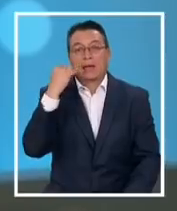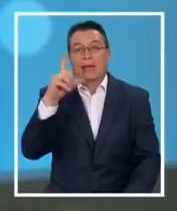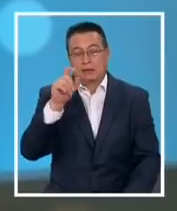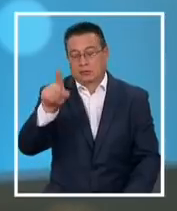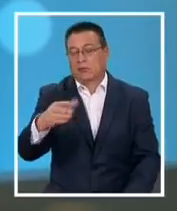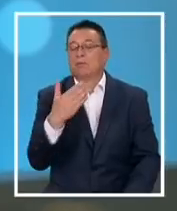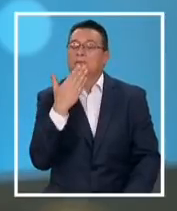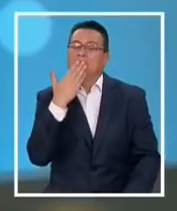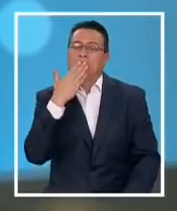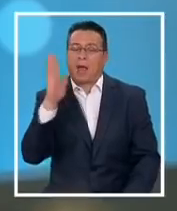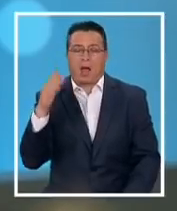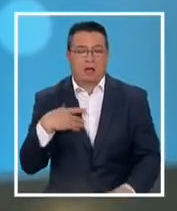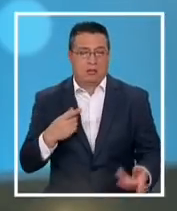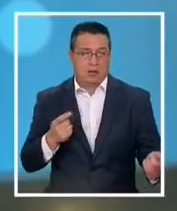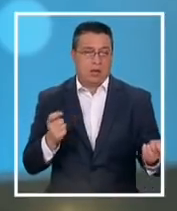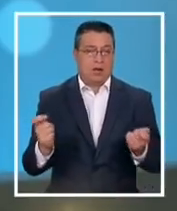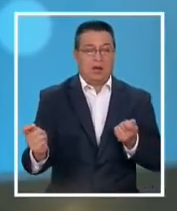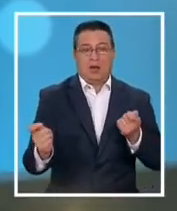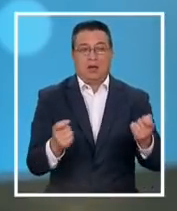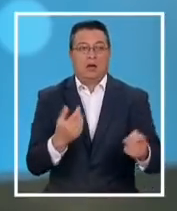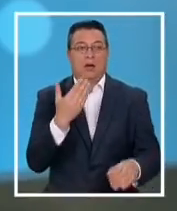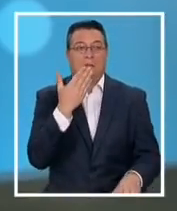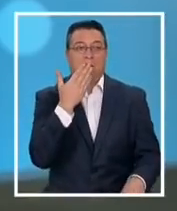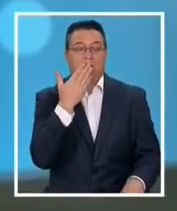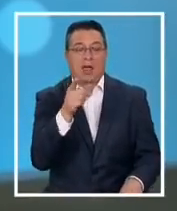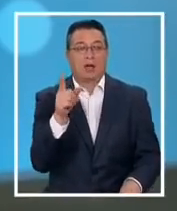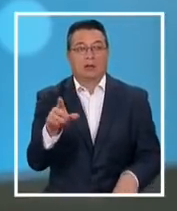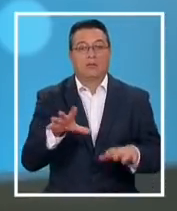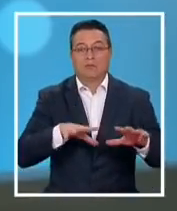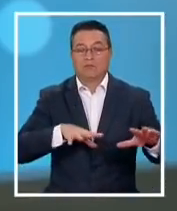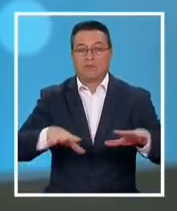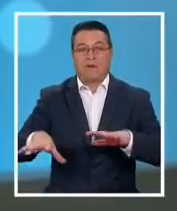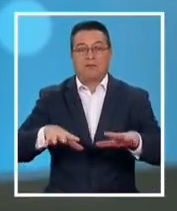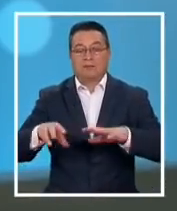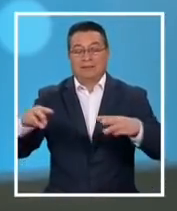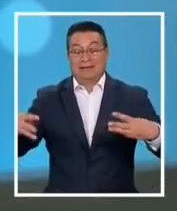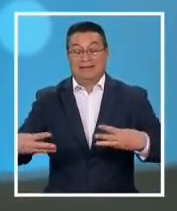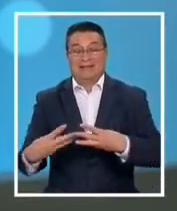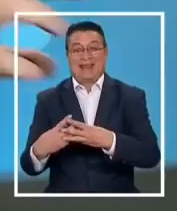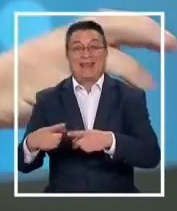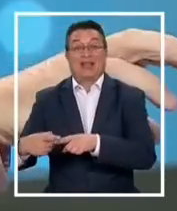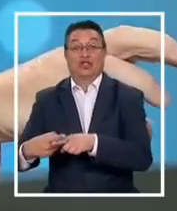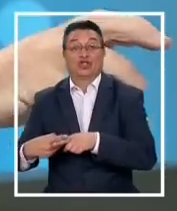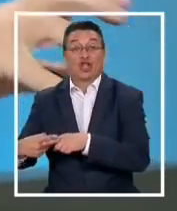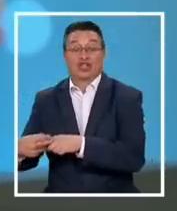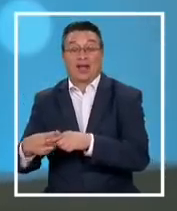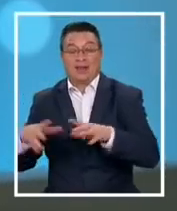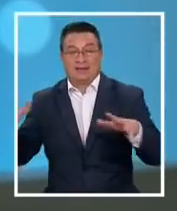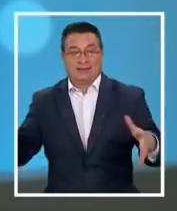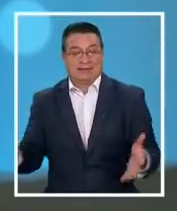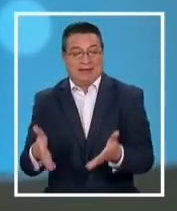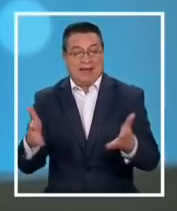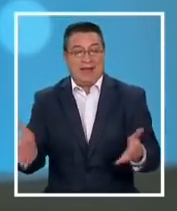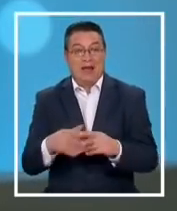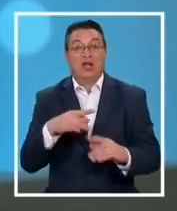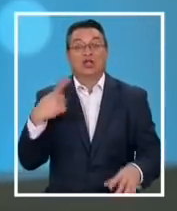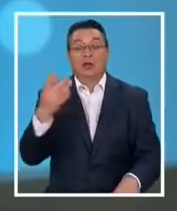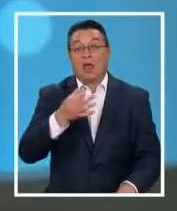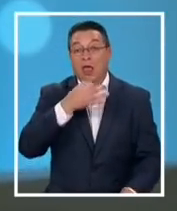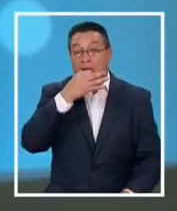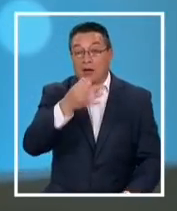maestría, particularmente en la capacidad de movilizar las redes sociales. Basta que alguien